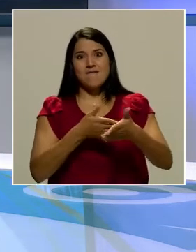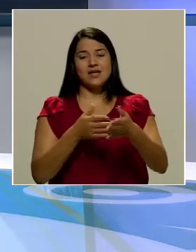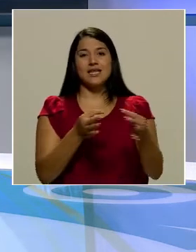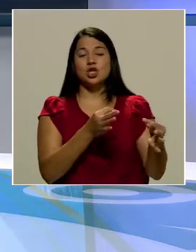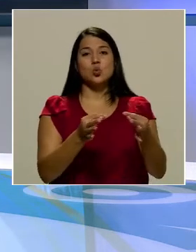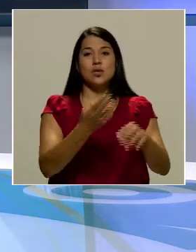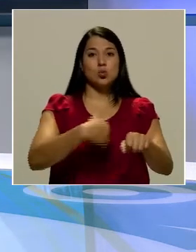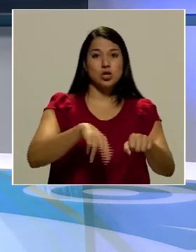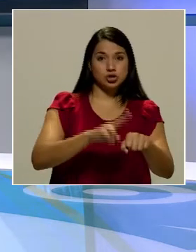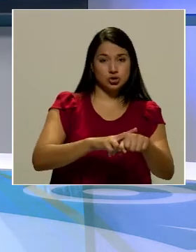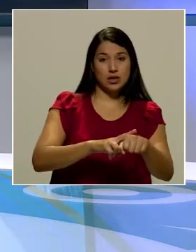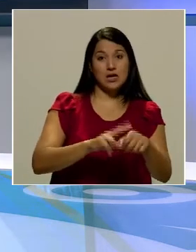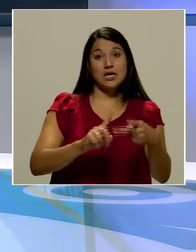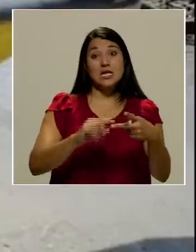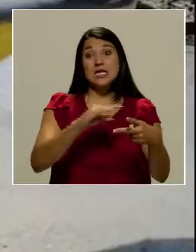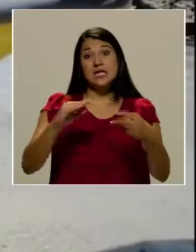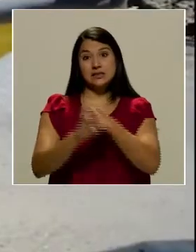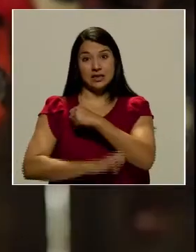nacional y el foráneo.